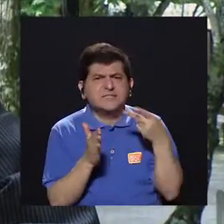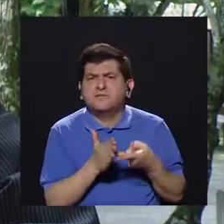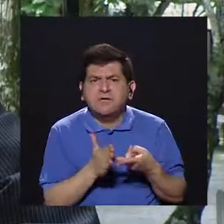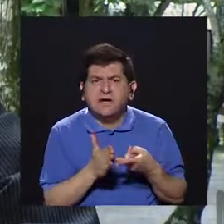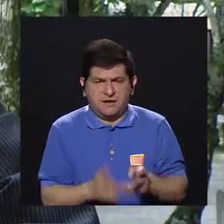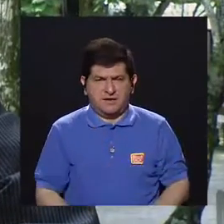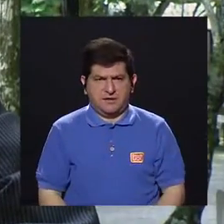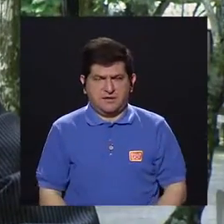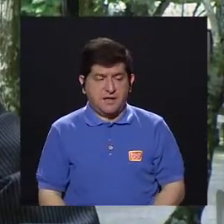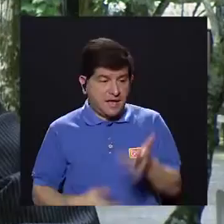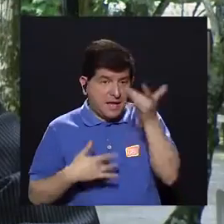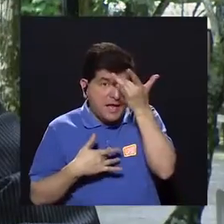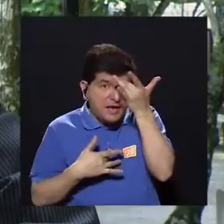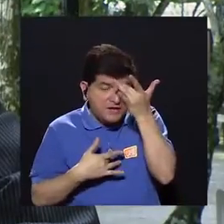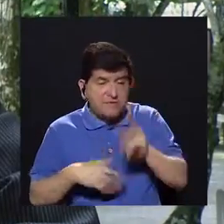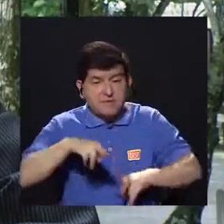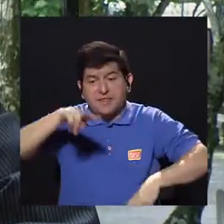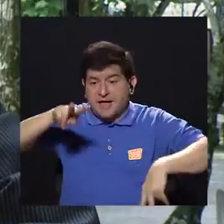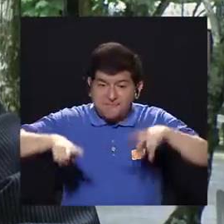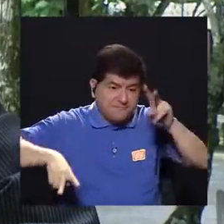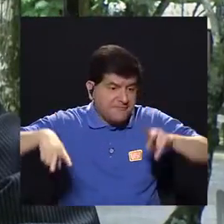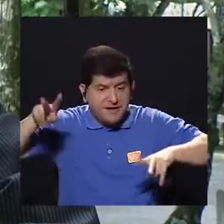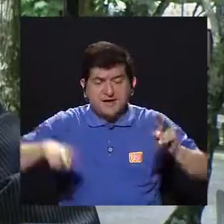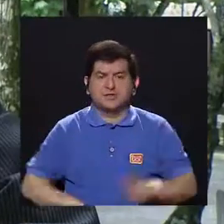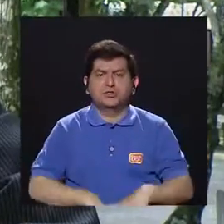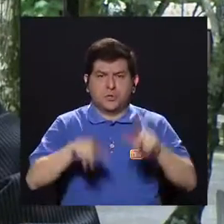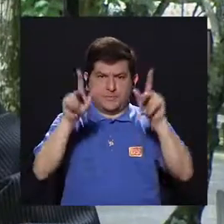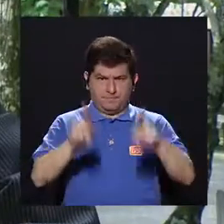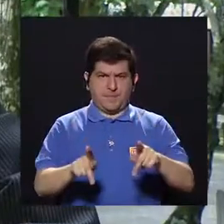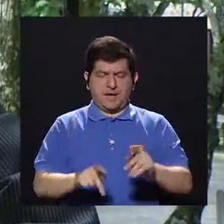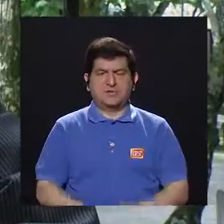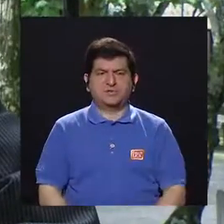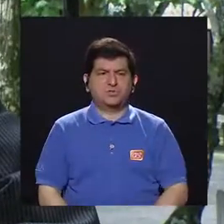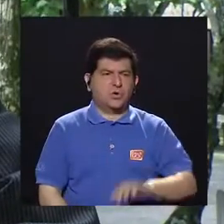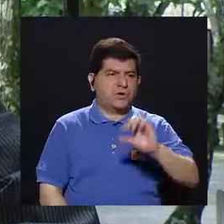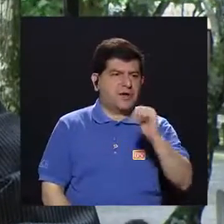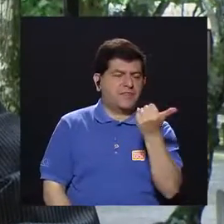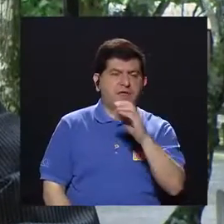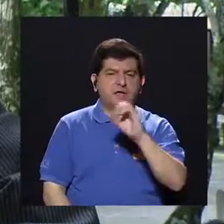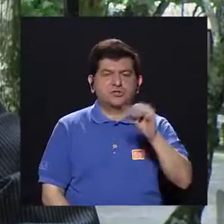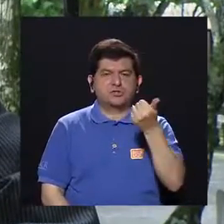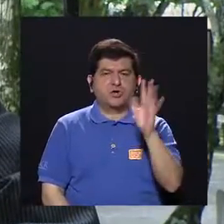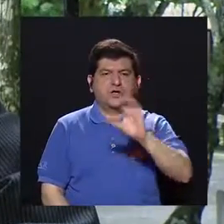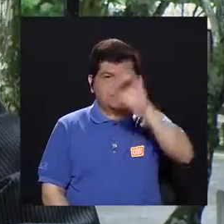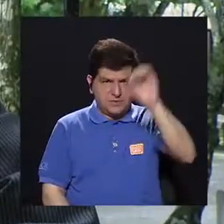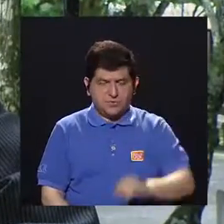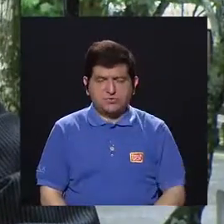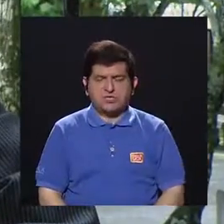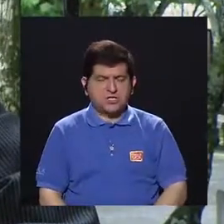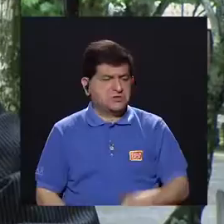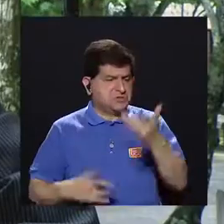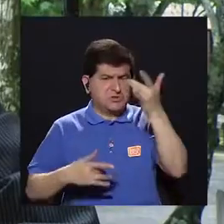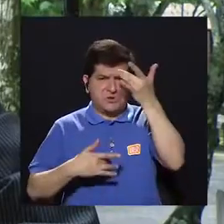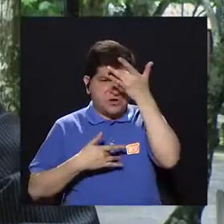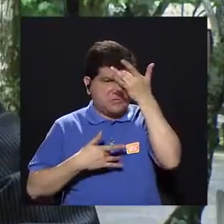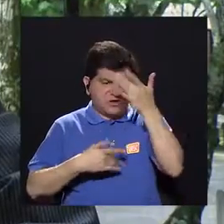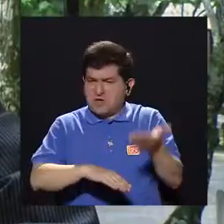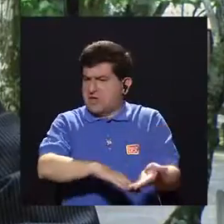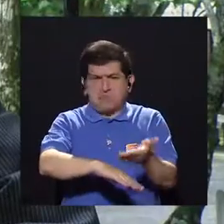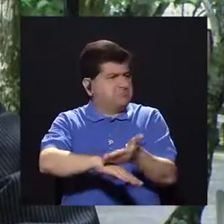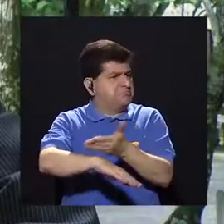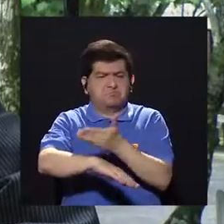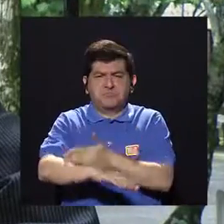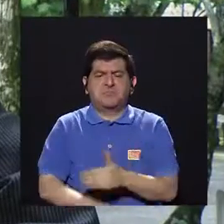hay personas que en un 10 o un 15 puede ser que casi la enfermedad no evolucione. Tener esclerosis múltiple no significa tener un cuadro